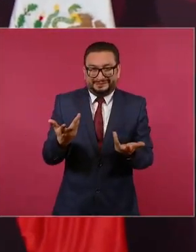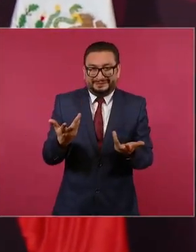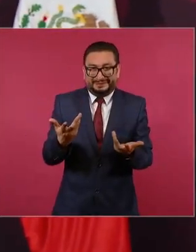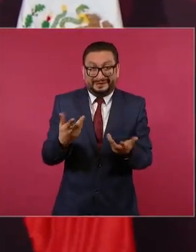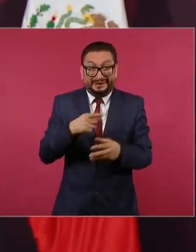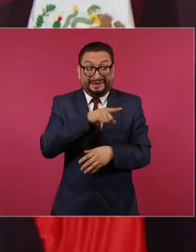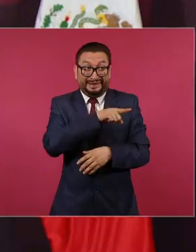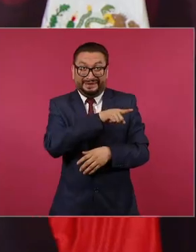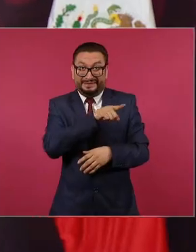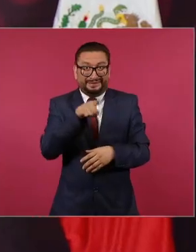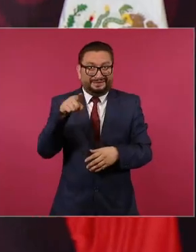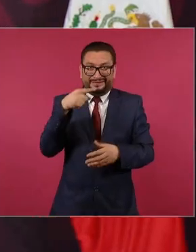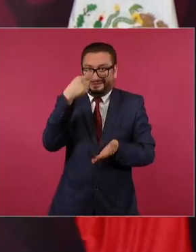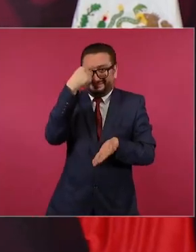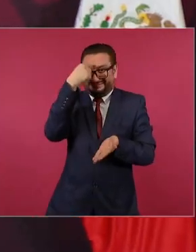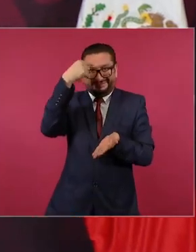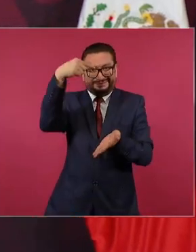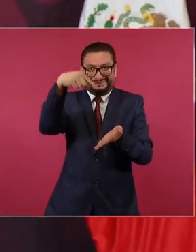contaban,